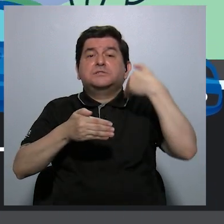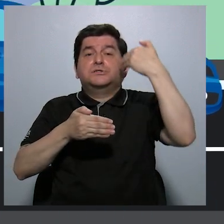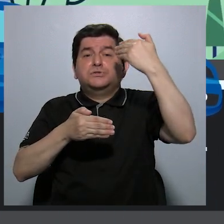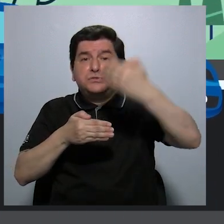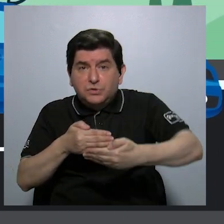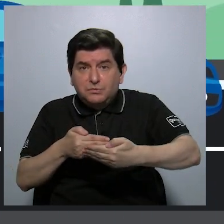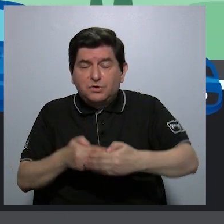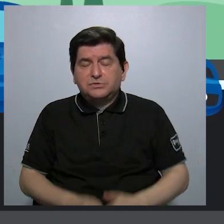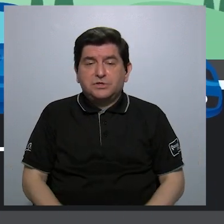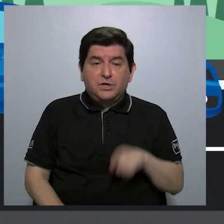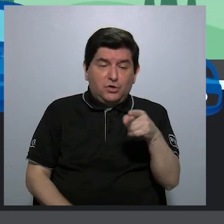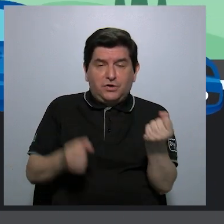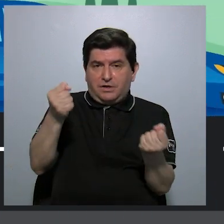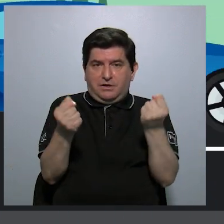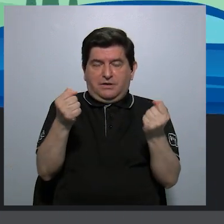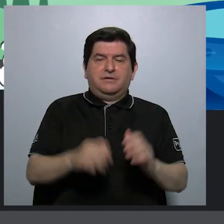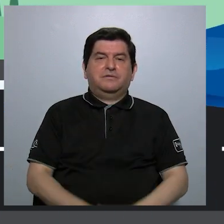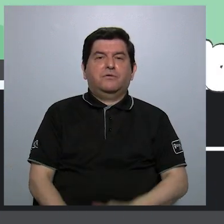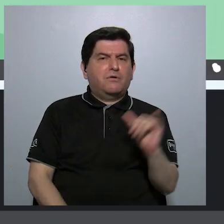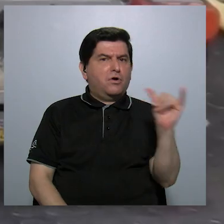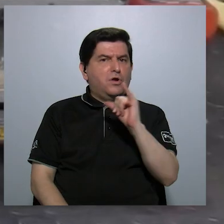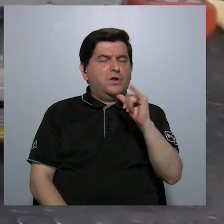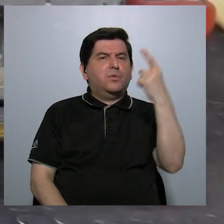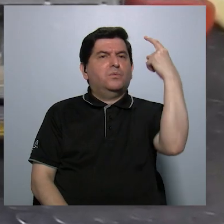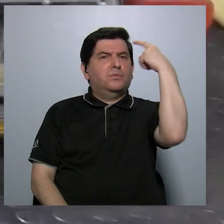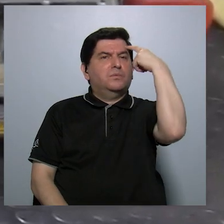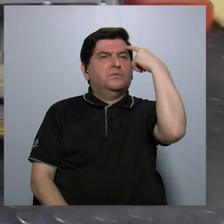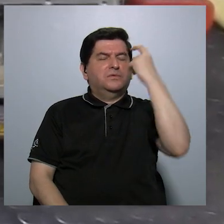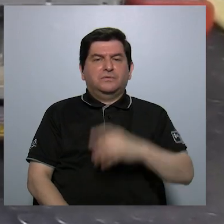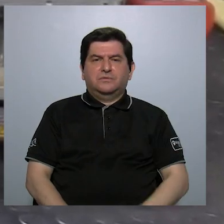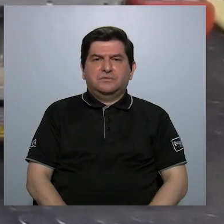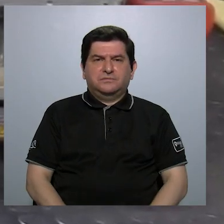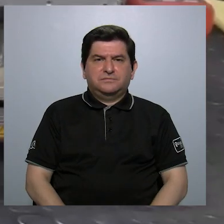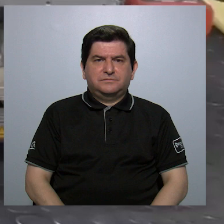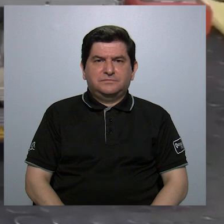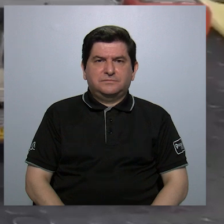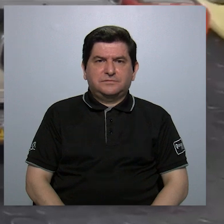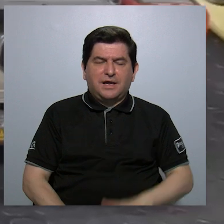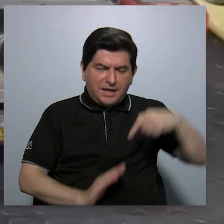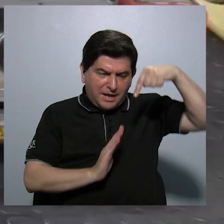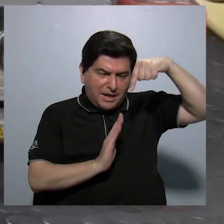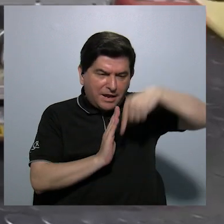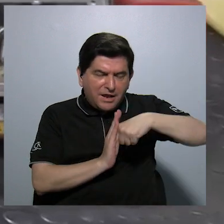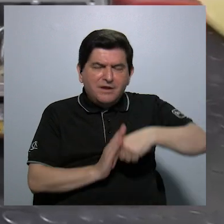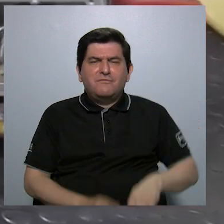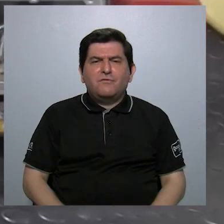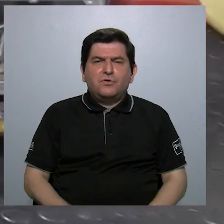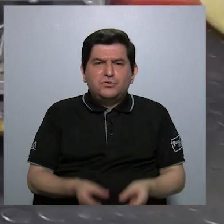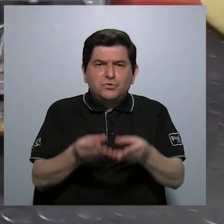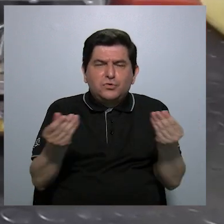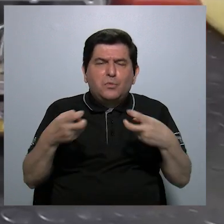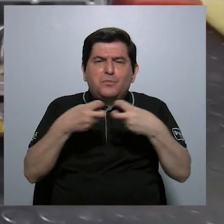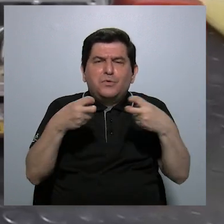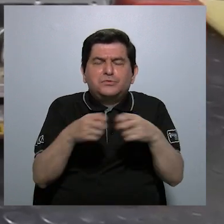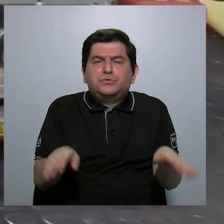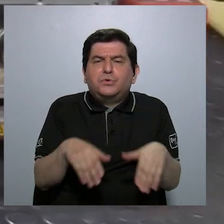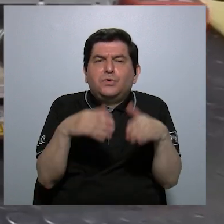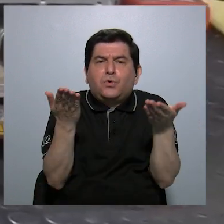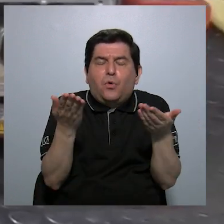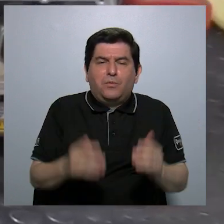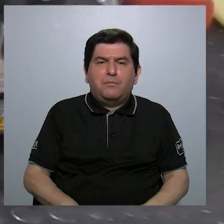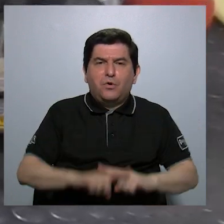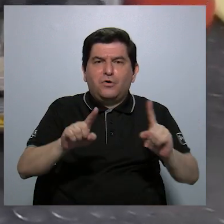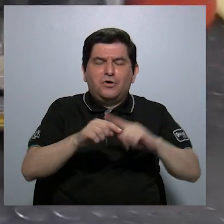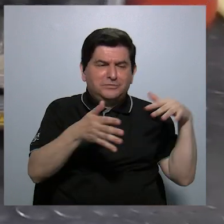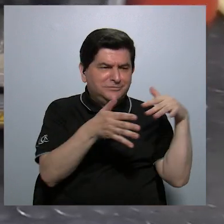le va a dar a ese vehículo. También hay que considerar el trasfondo de cómo se produce esa electricidad.